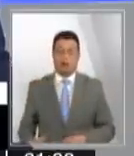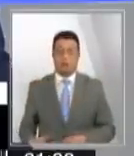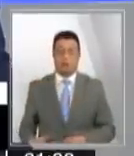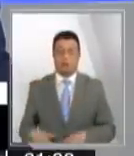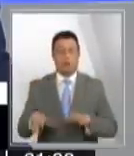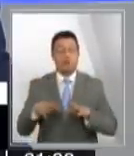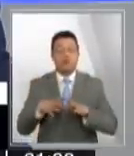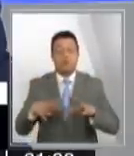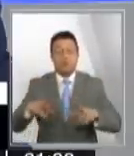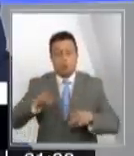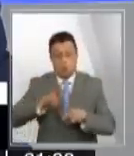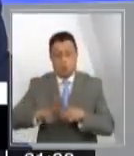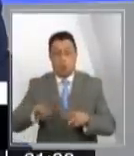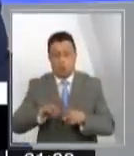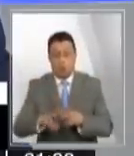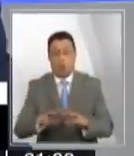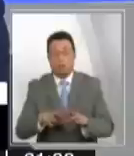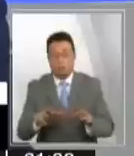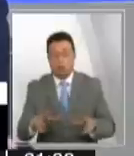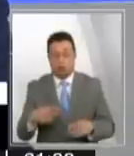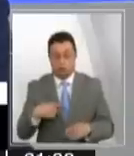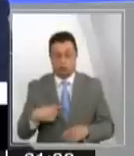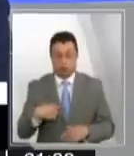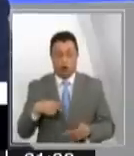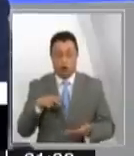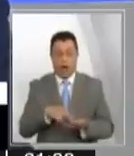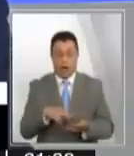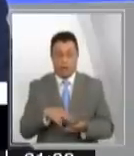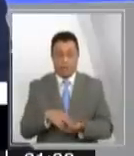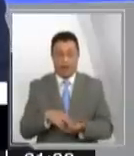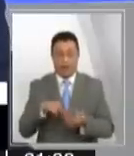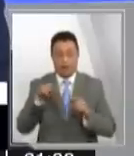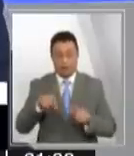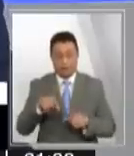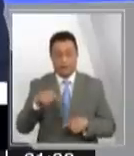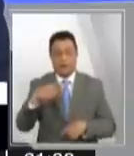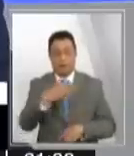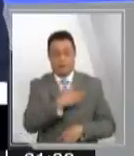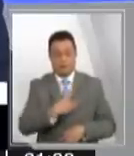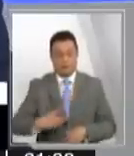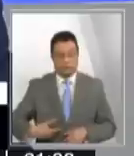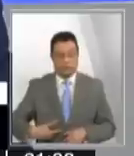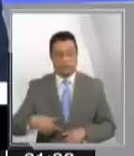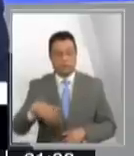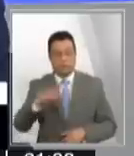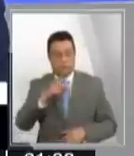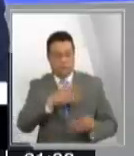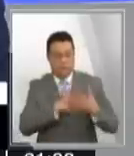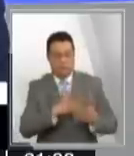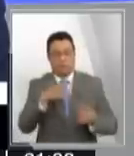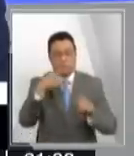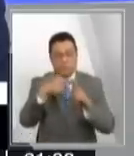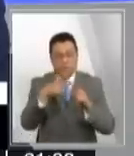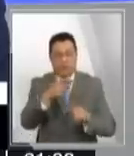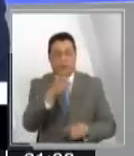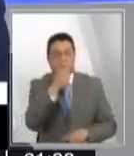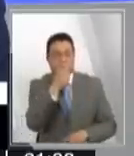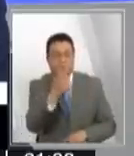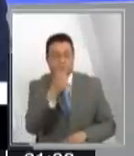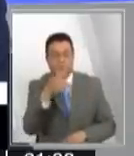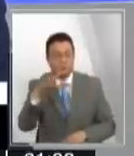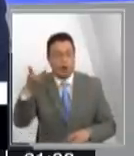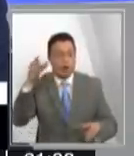que hay que hacer. Y entonces yo espero, como ha señalado la Presidenta de la República hoy día en otra entrevista, que escuchando la voz de